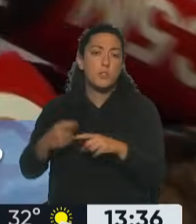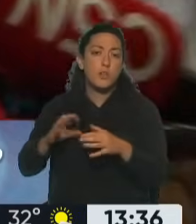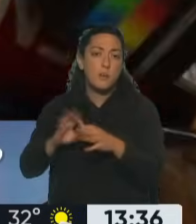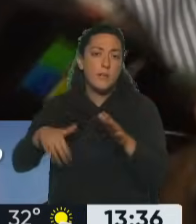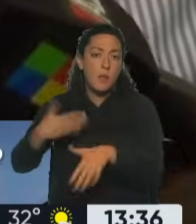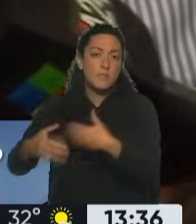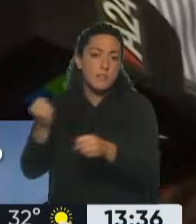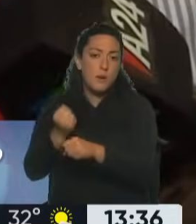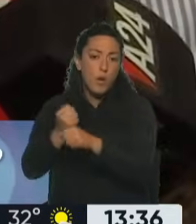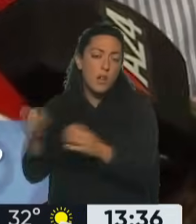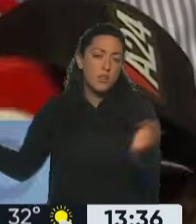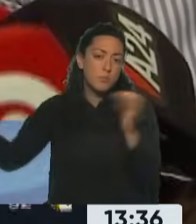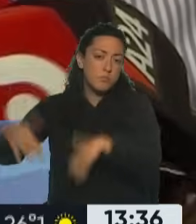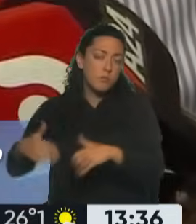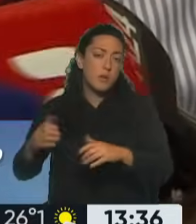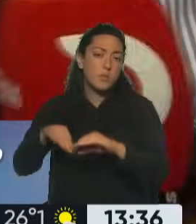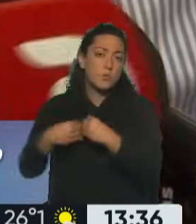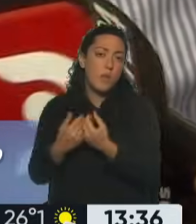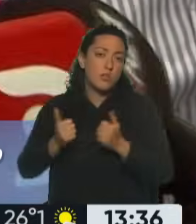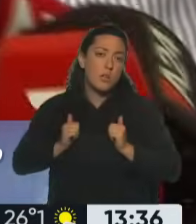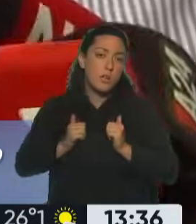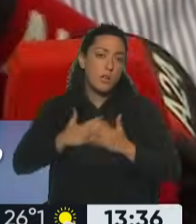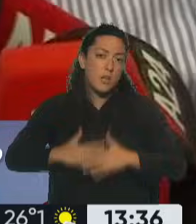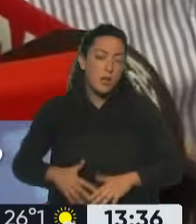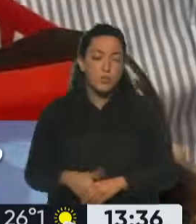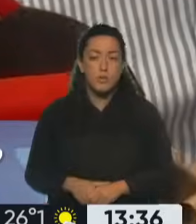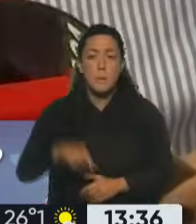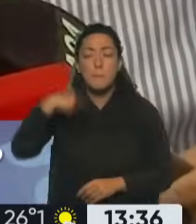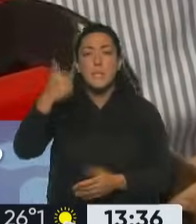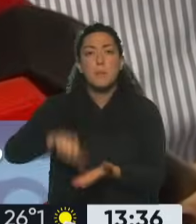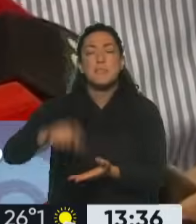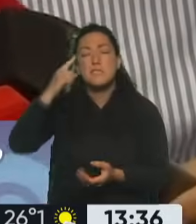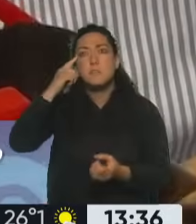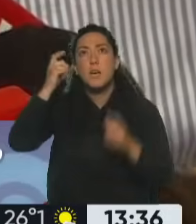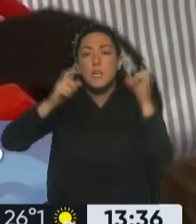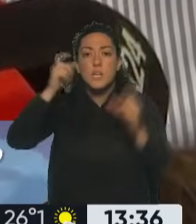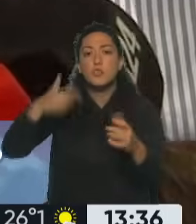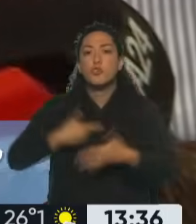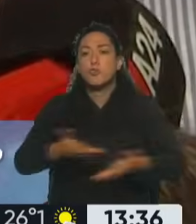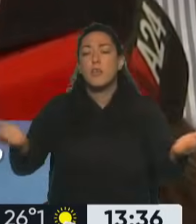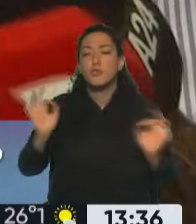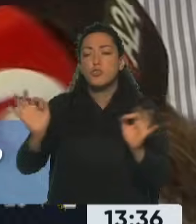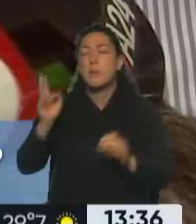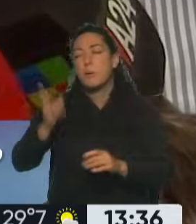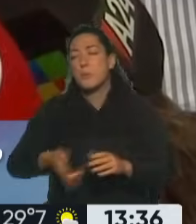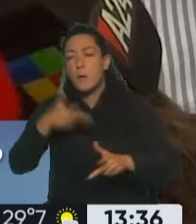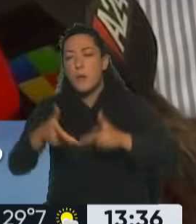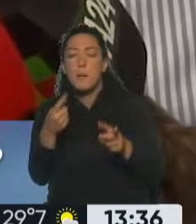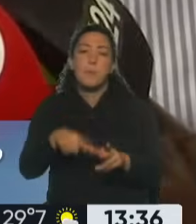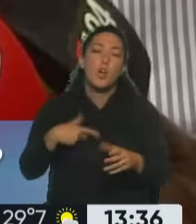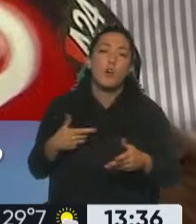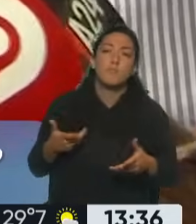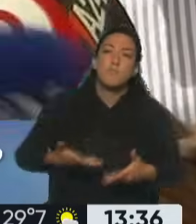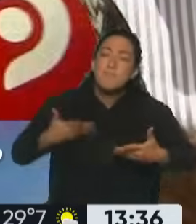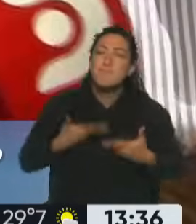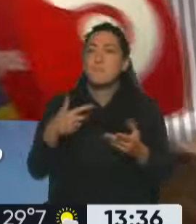para ir esperando los resultados tranquilos. ¿Qué país se imagina mañana? Un mensaje a la sociedad. Yo sé que estamos en veda, pero un dato alentador, un mensaje a la